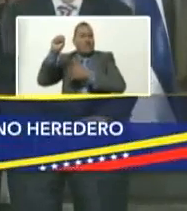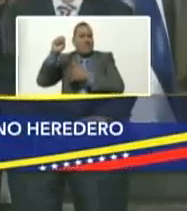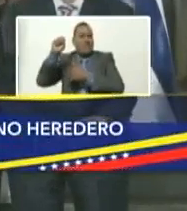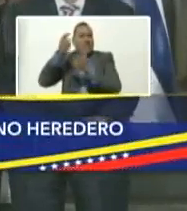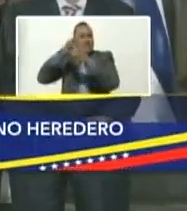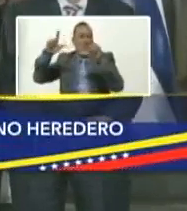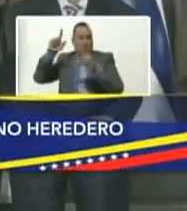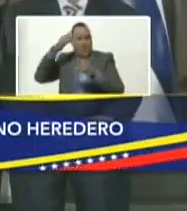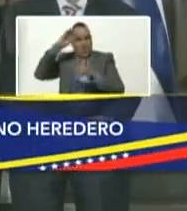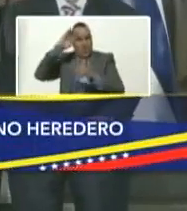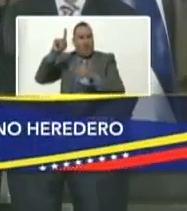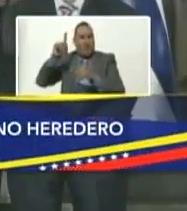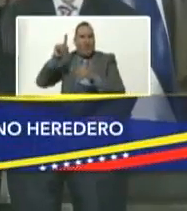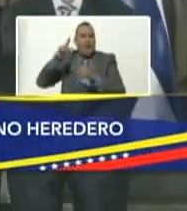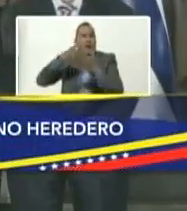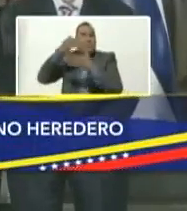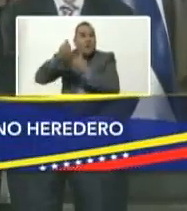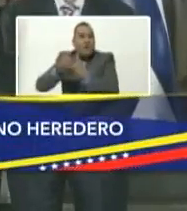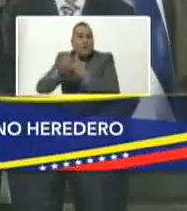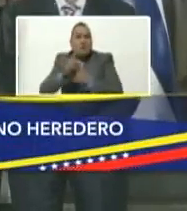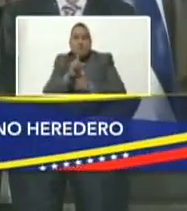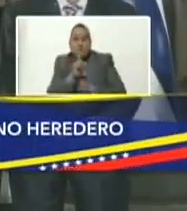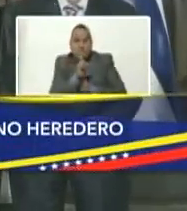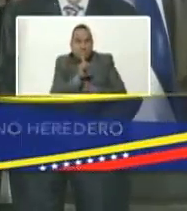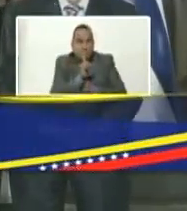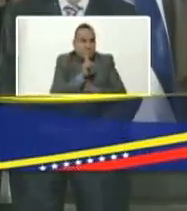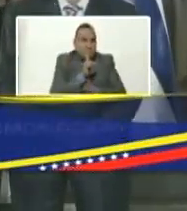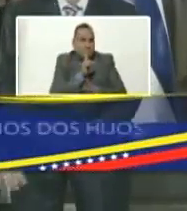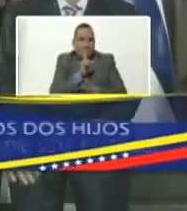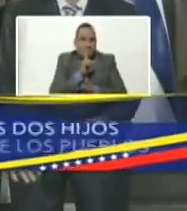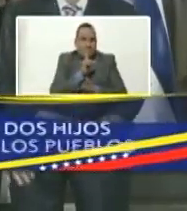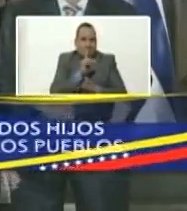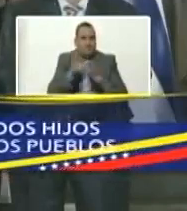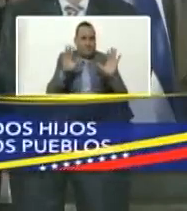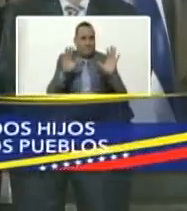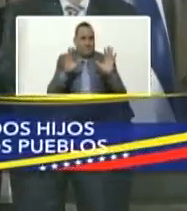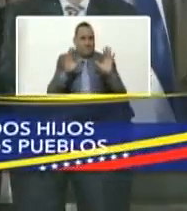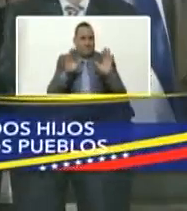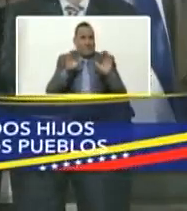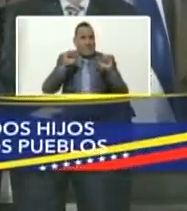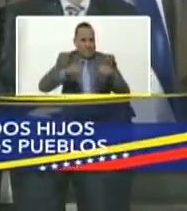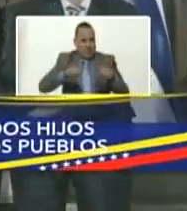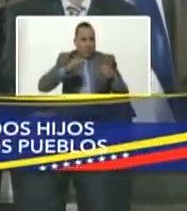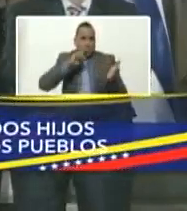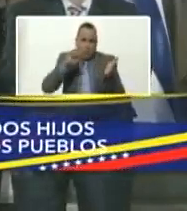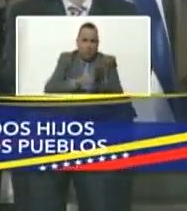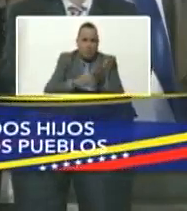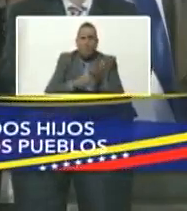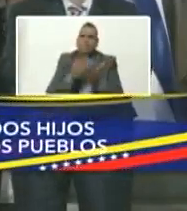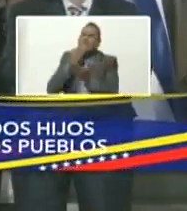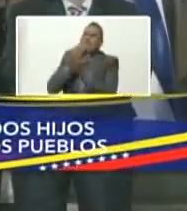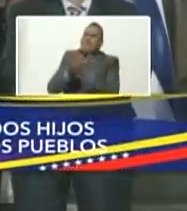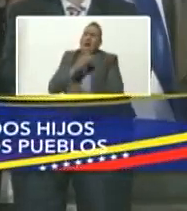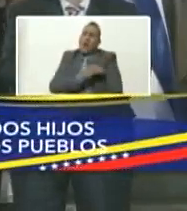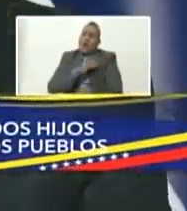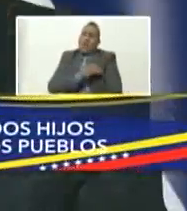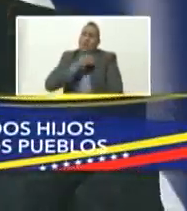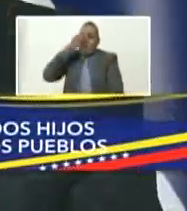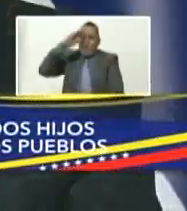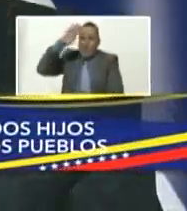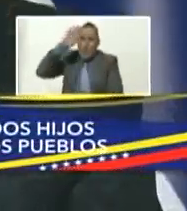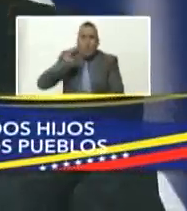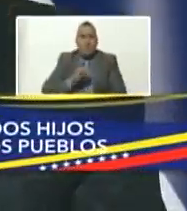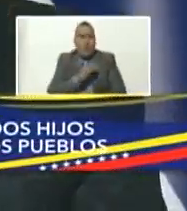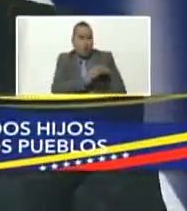ser. Tienen que ser y serán. Bueno, les agradezco mucho a toda la Comisión de Cuba, a la Comisión de